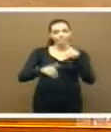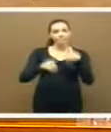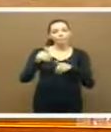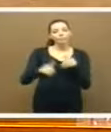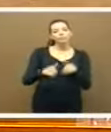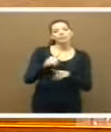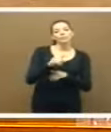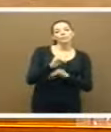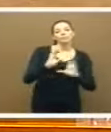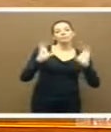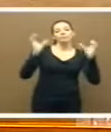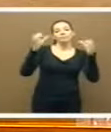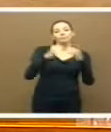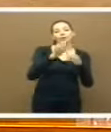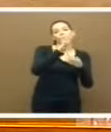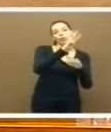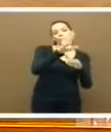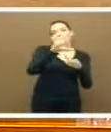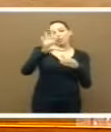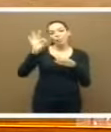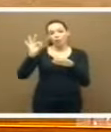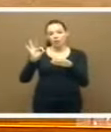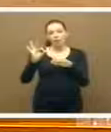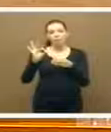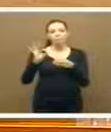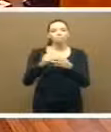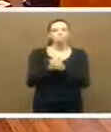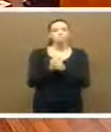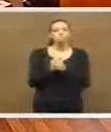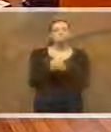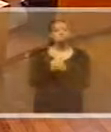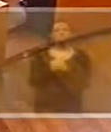459 del mismo grupo parlamentario. Entramos en votación.